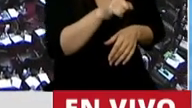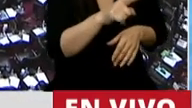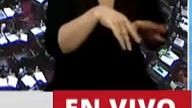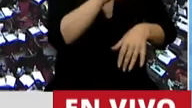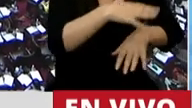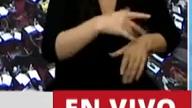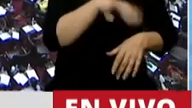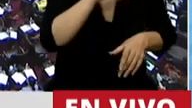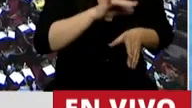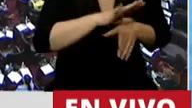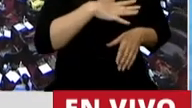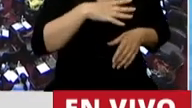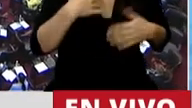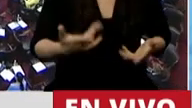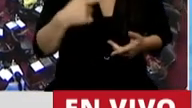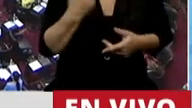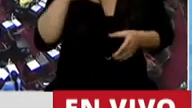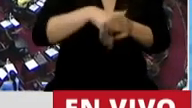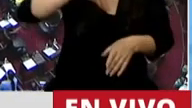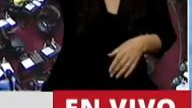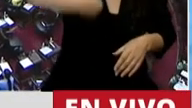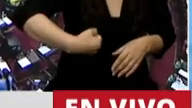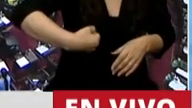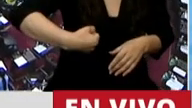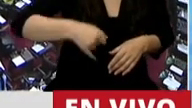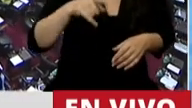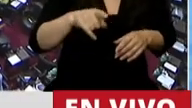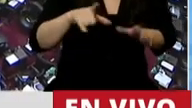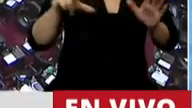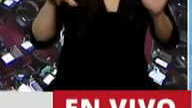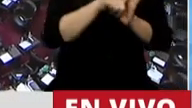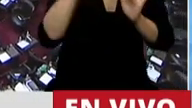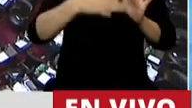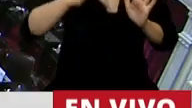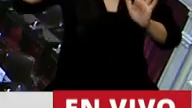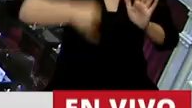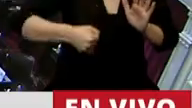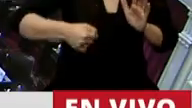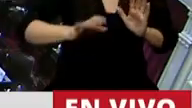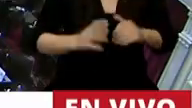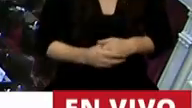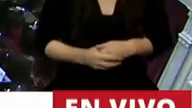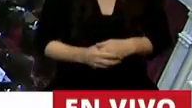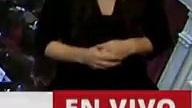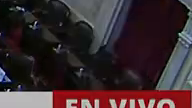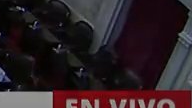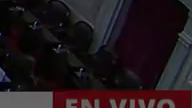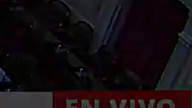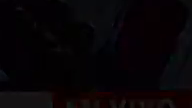tienen. Por eso mi voto va a ser afirmativo y que sea ley. Muchas gracias, diputado Jacobiti.